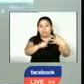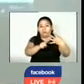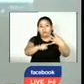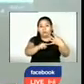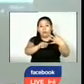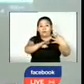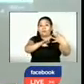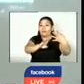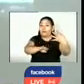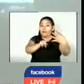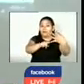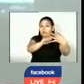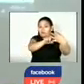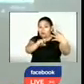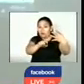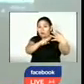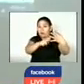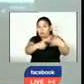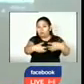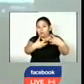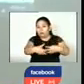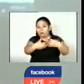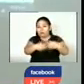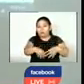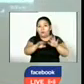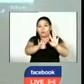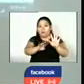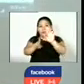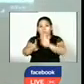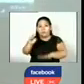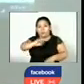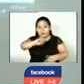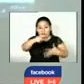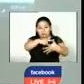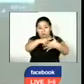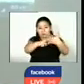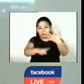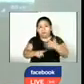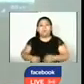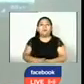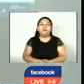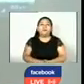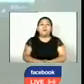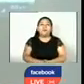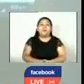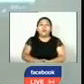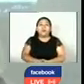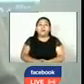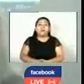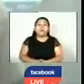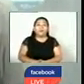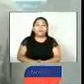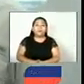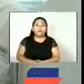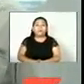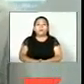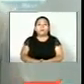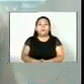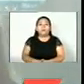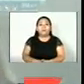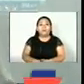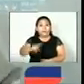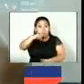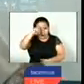la plata totalizadora con un 96% el